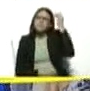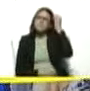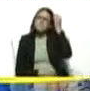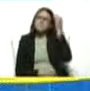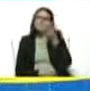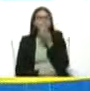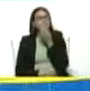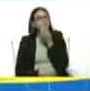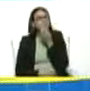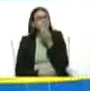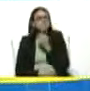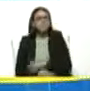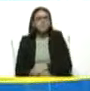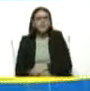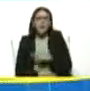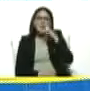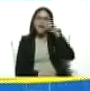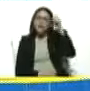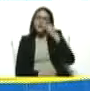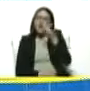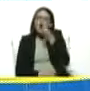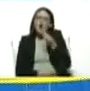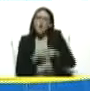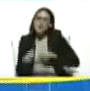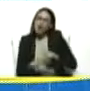¿qué come ese hombre?